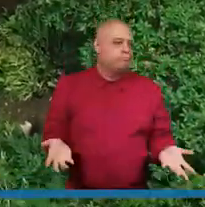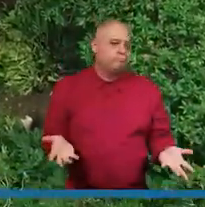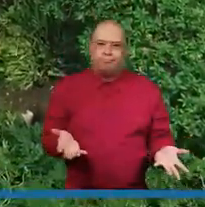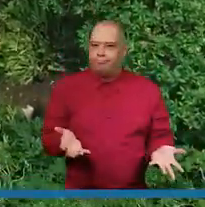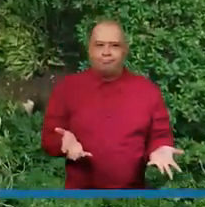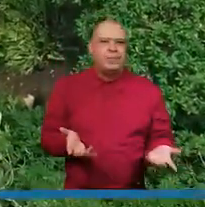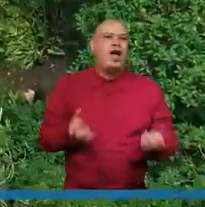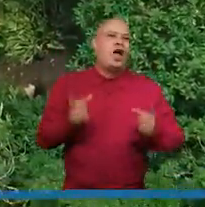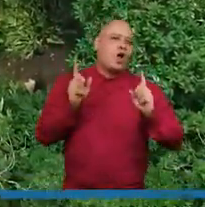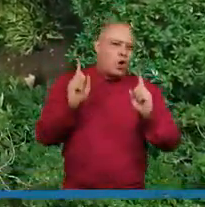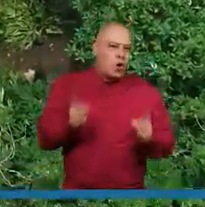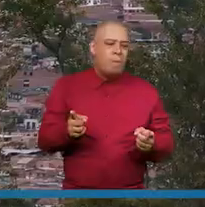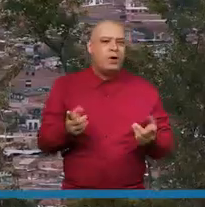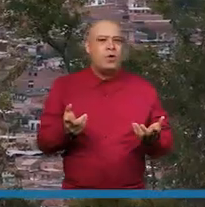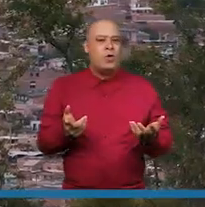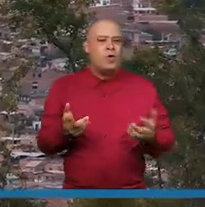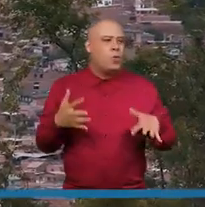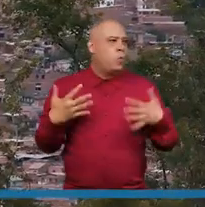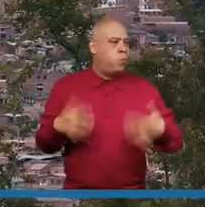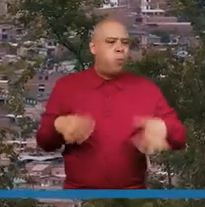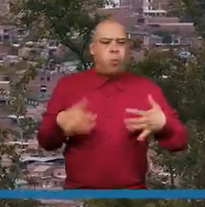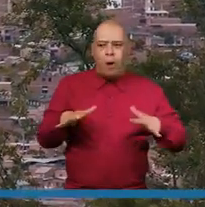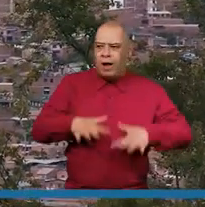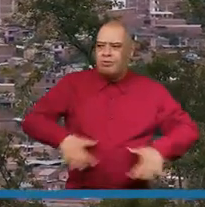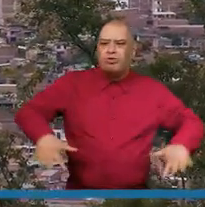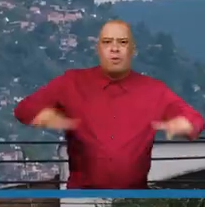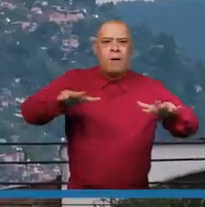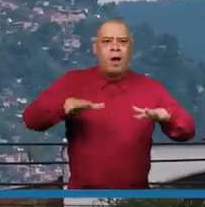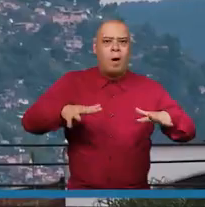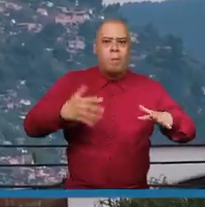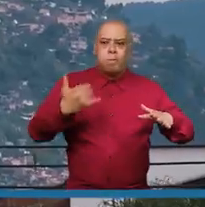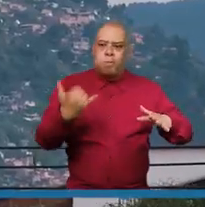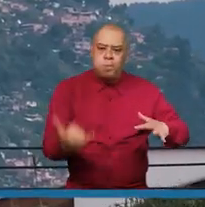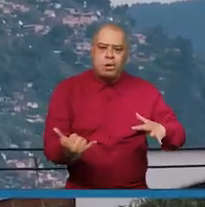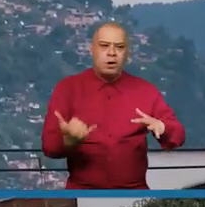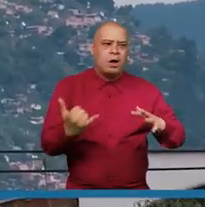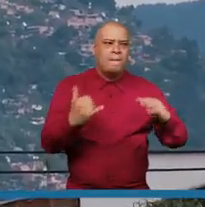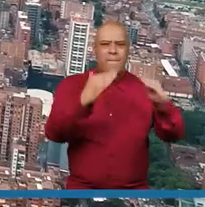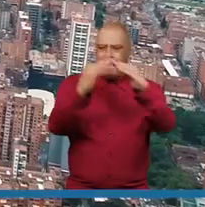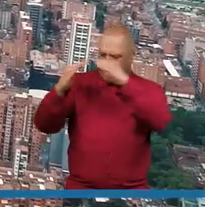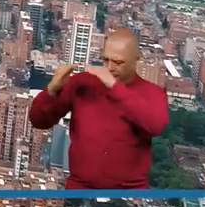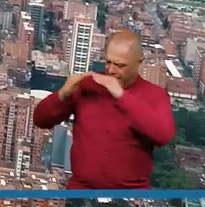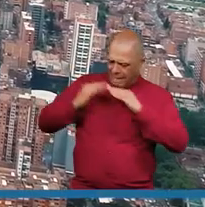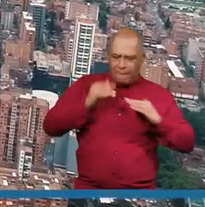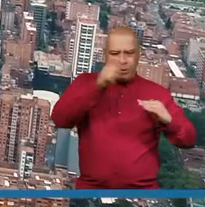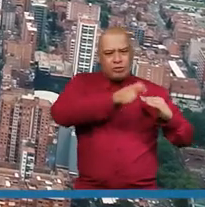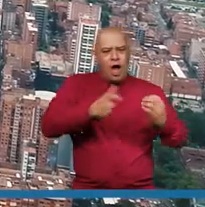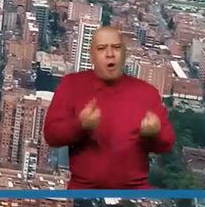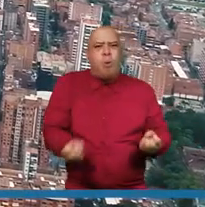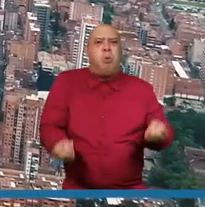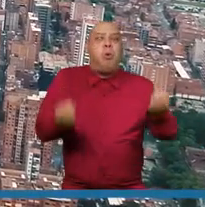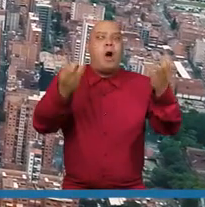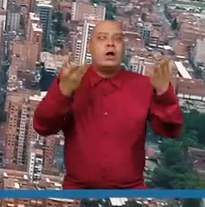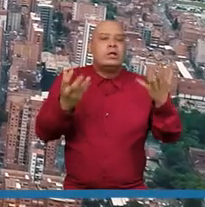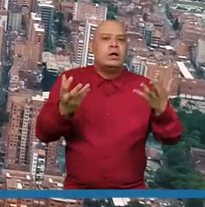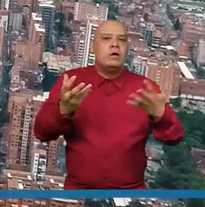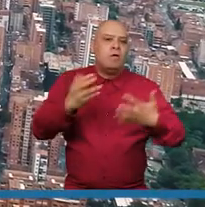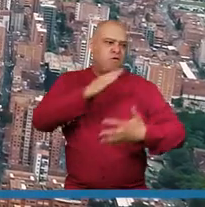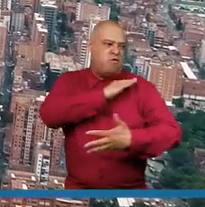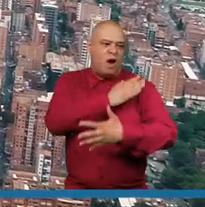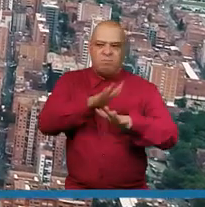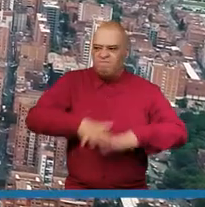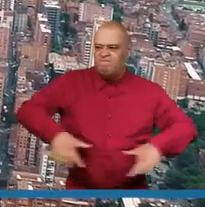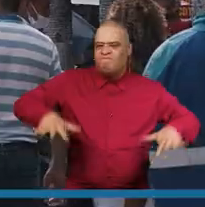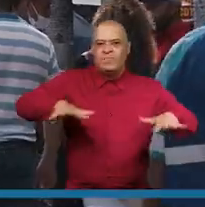infinitos. Entonces aparece el tema de la capacidad de carga. ¿Cuál es la capacidad que tiene un valle, un territorio como estos, para